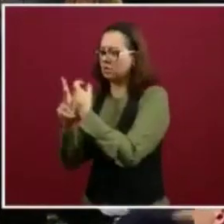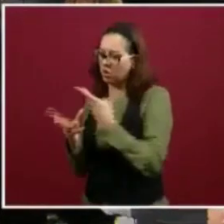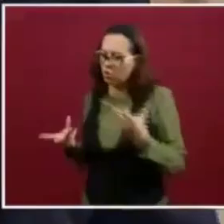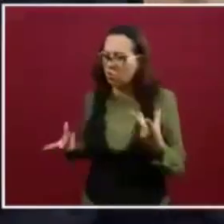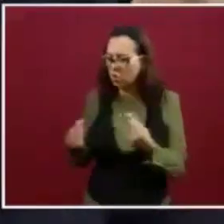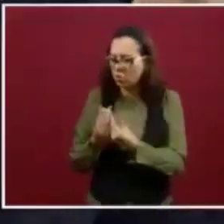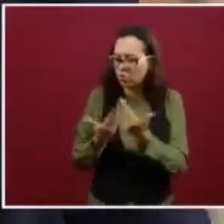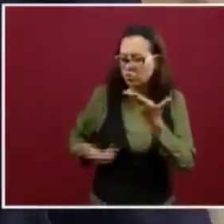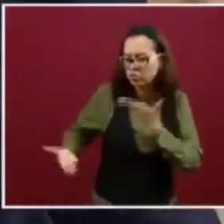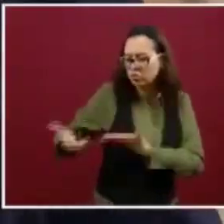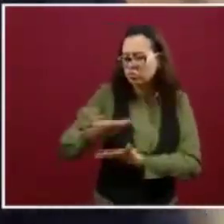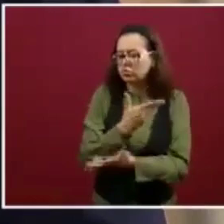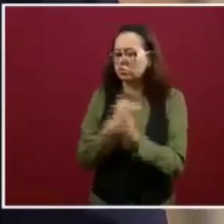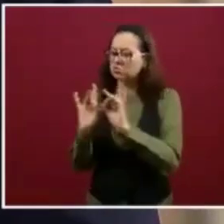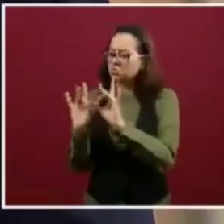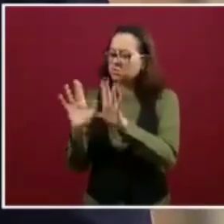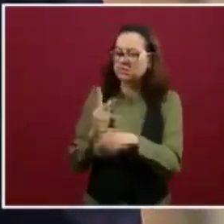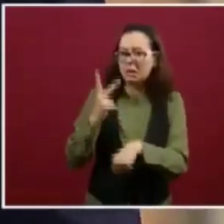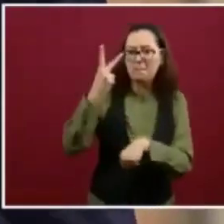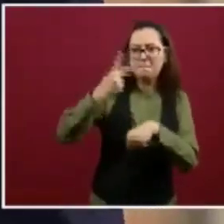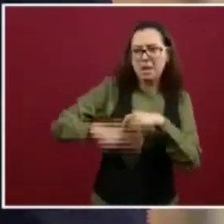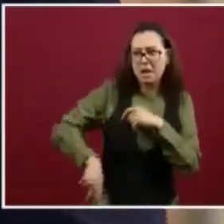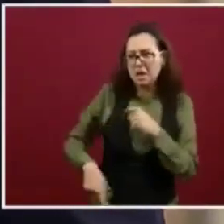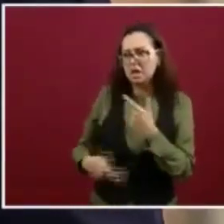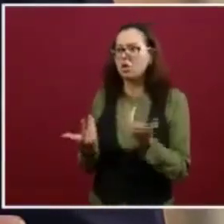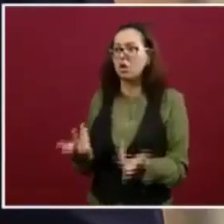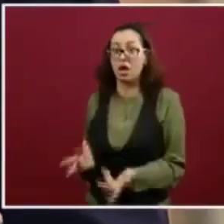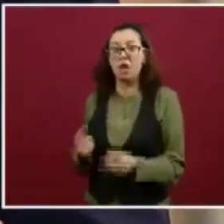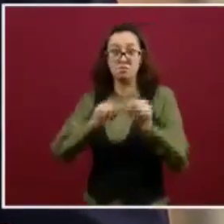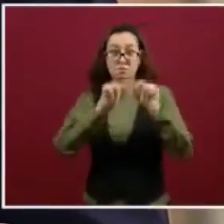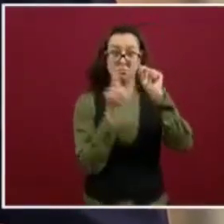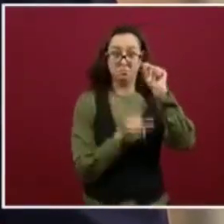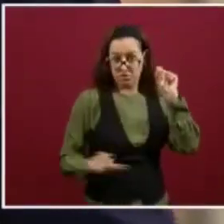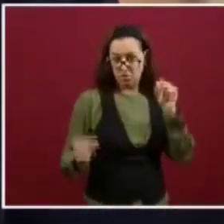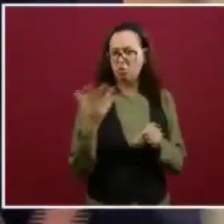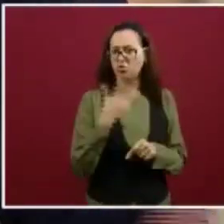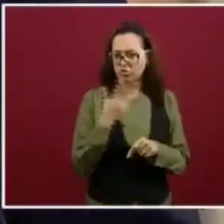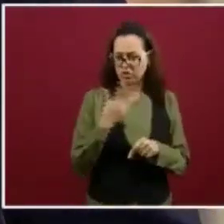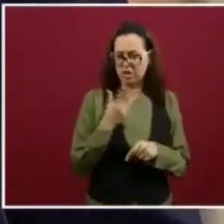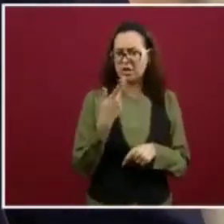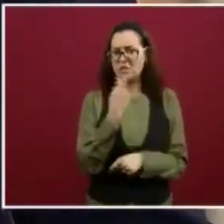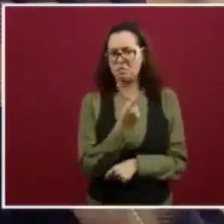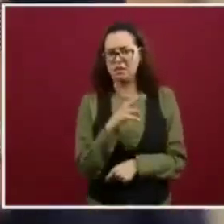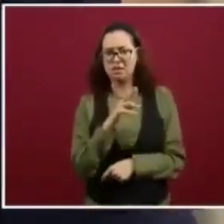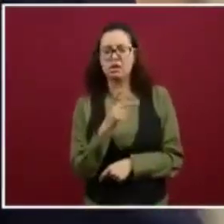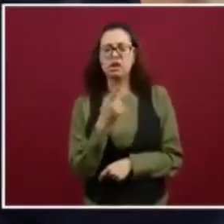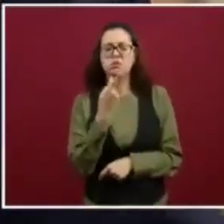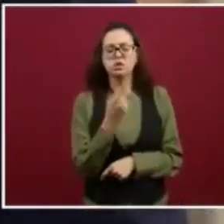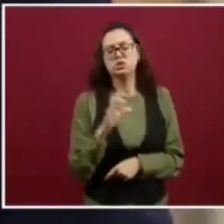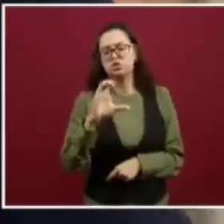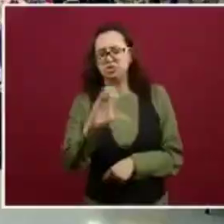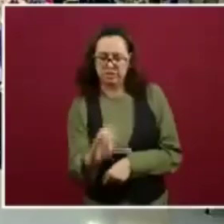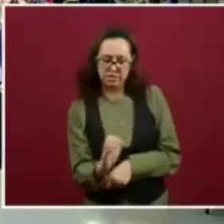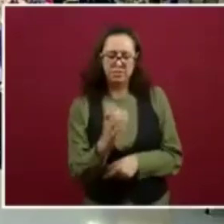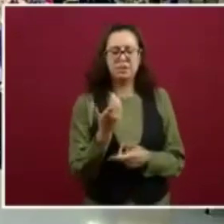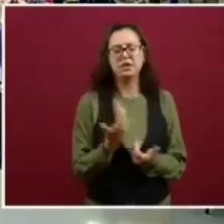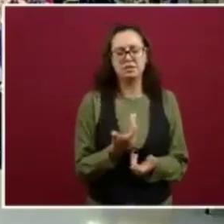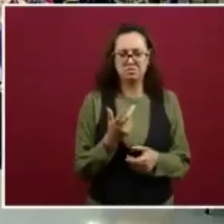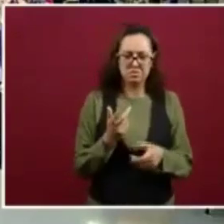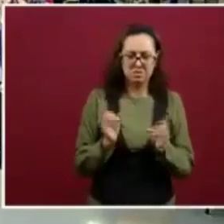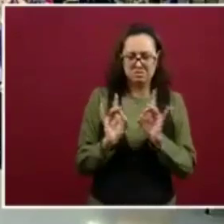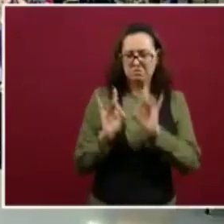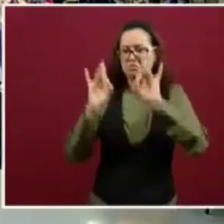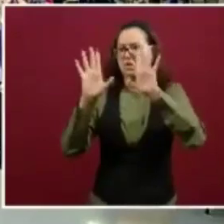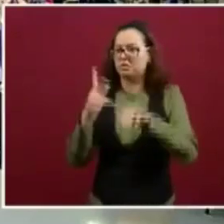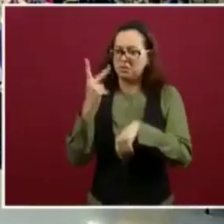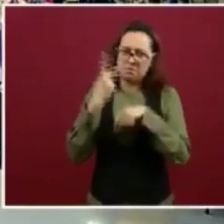¿Qué pasa si hay un huracán? México tiene un gran programa de riesgos, de gestión de riesgos. Y Centroamérica también, y sobre